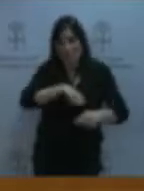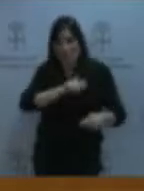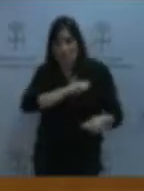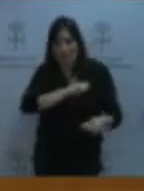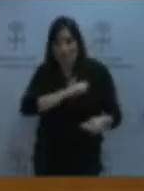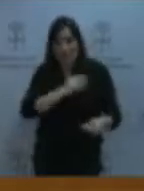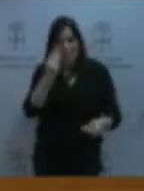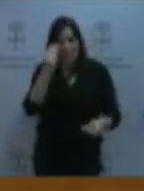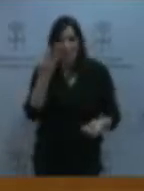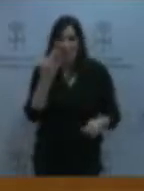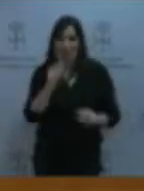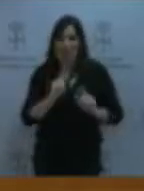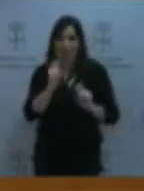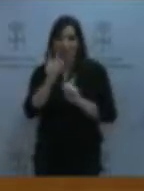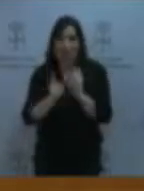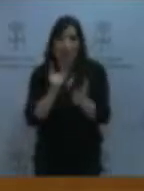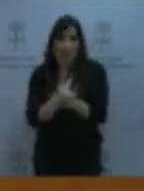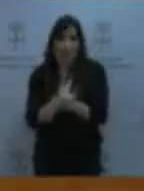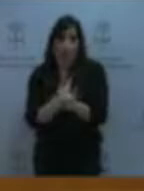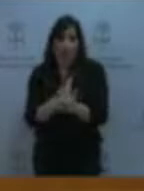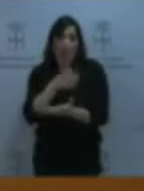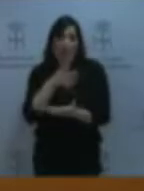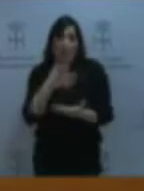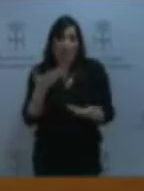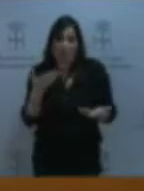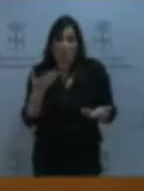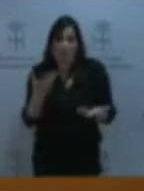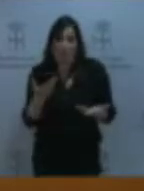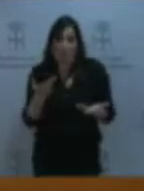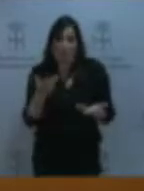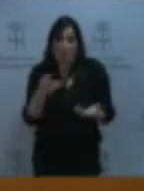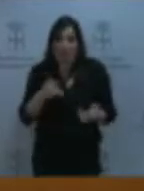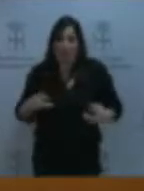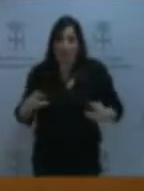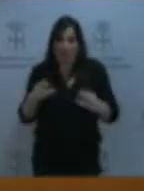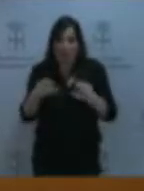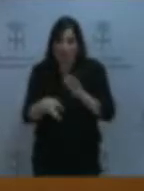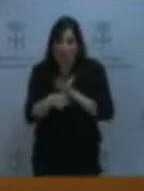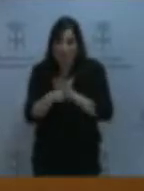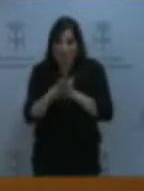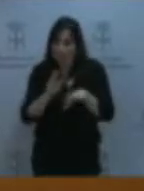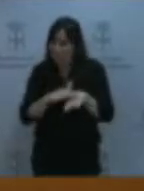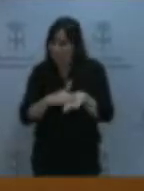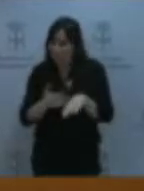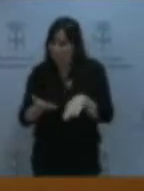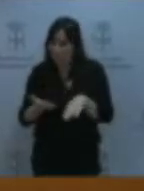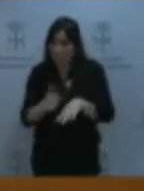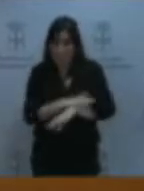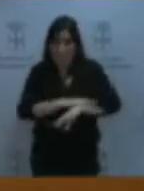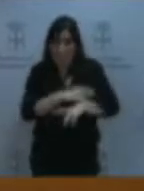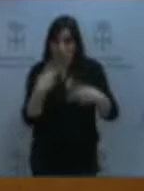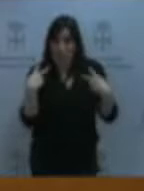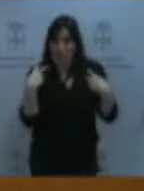tiene sentido mantener este recorte, como el propio ministro de Hacienda reconoce cuando habla de